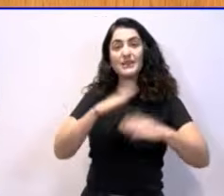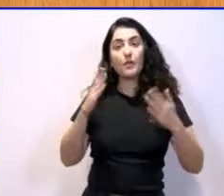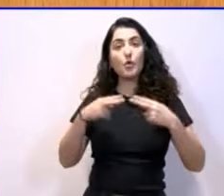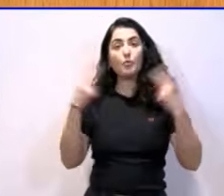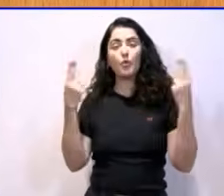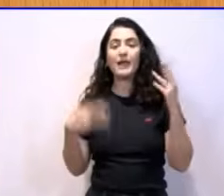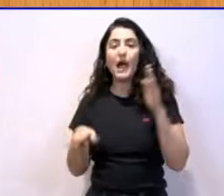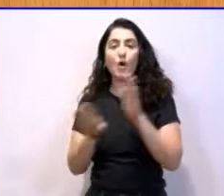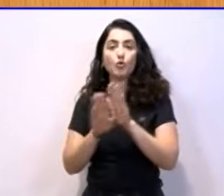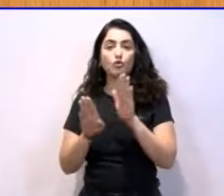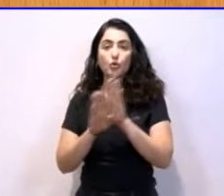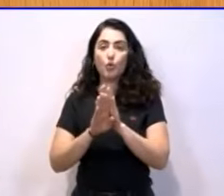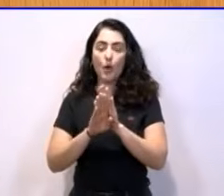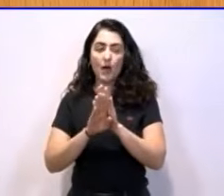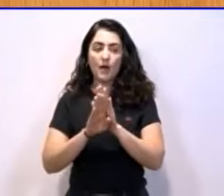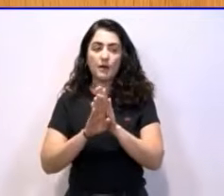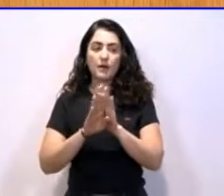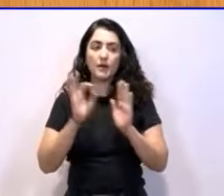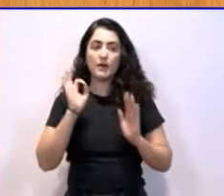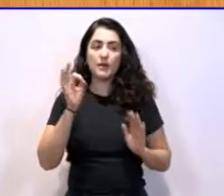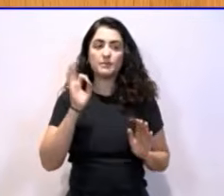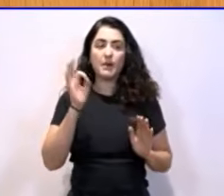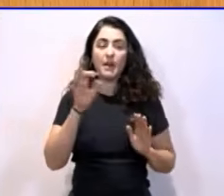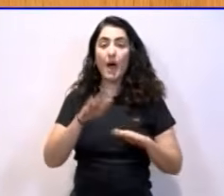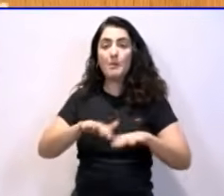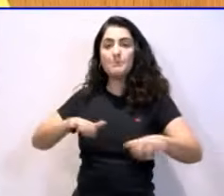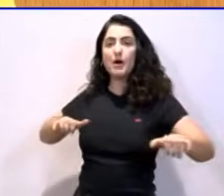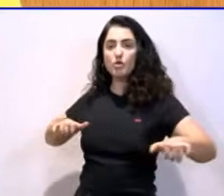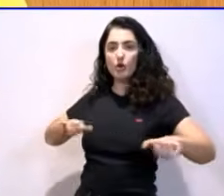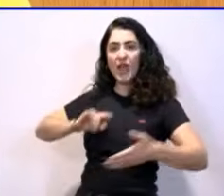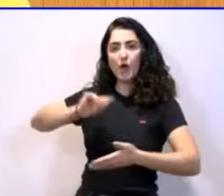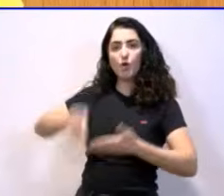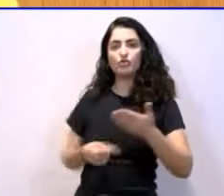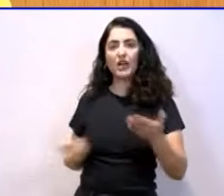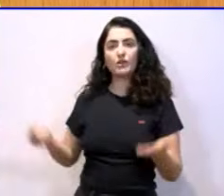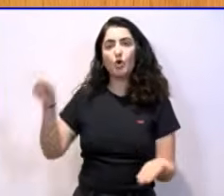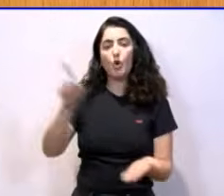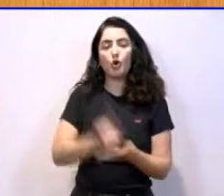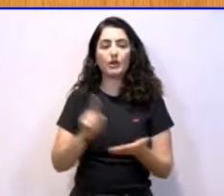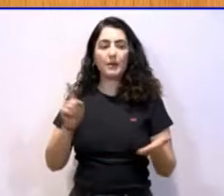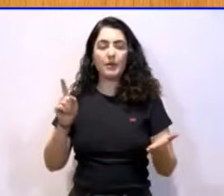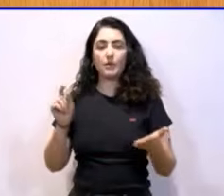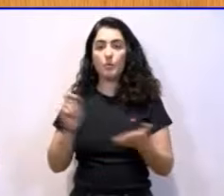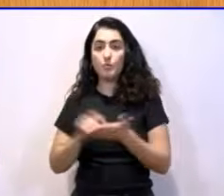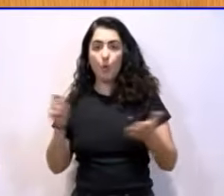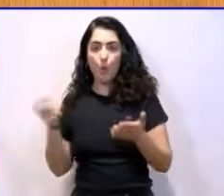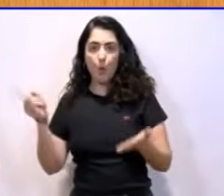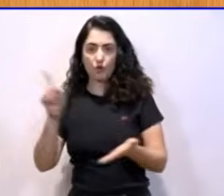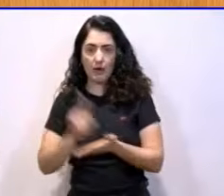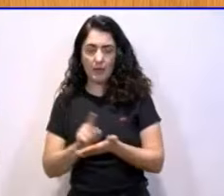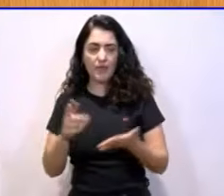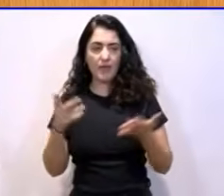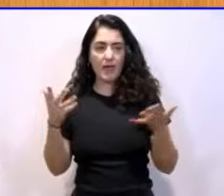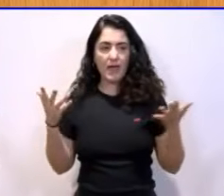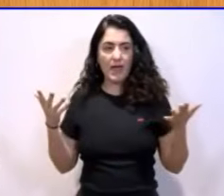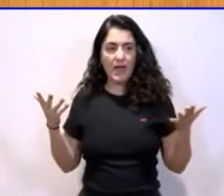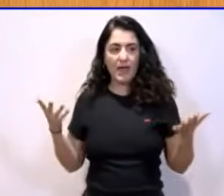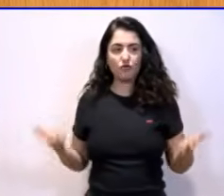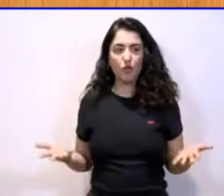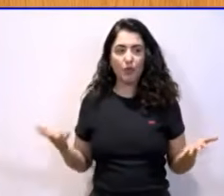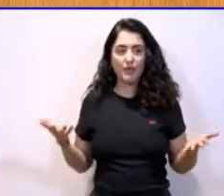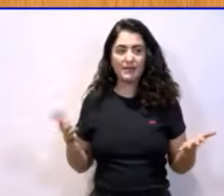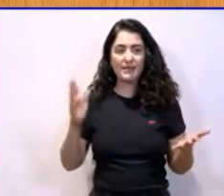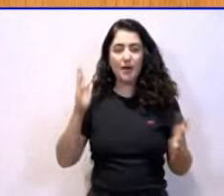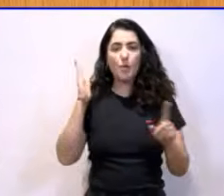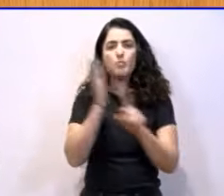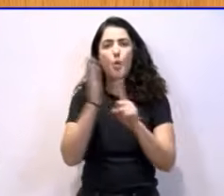la verdad es que la mayoría de ellos vuelven a ser contratados con celeridad. Por lo tanto, el efecto es más